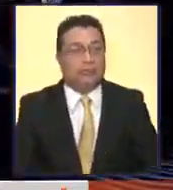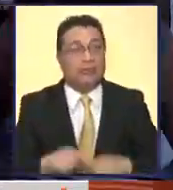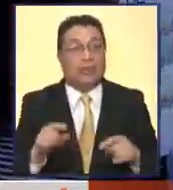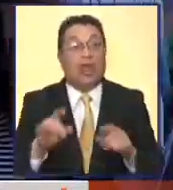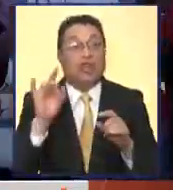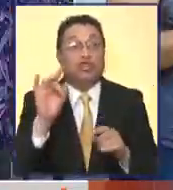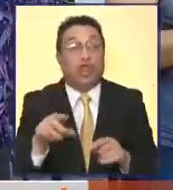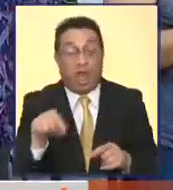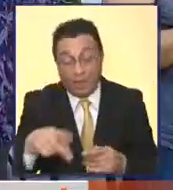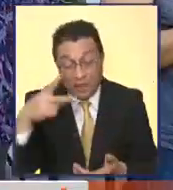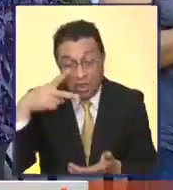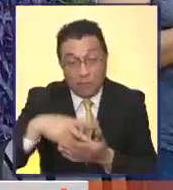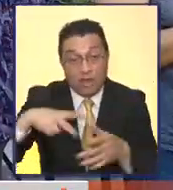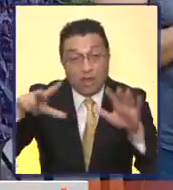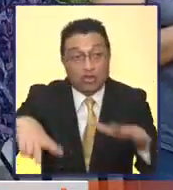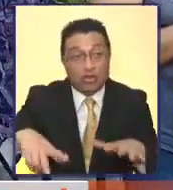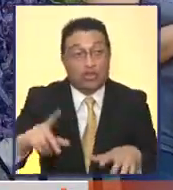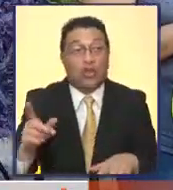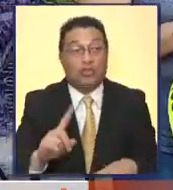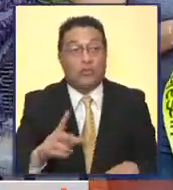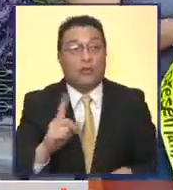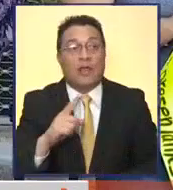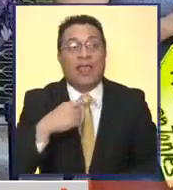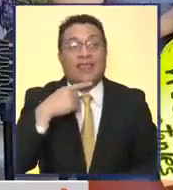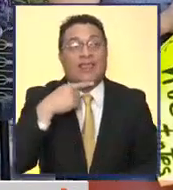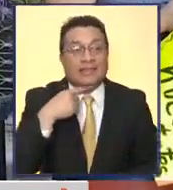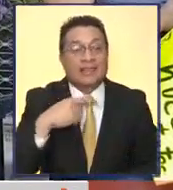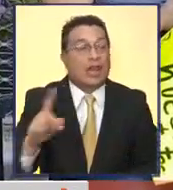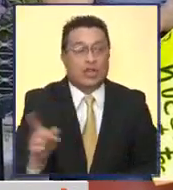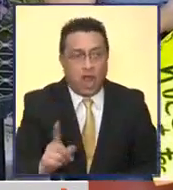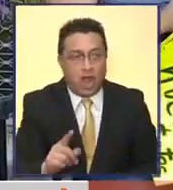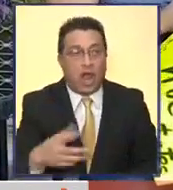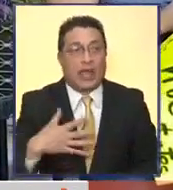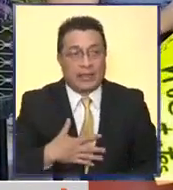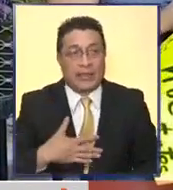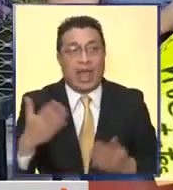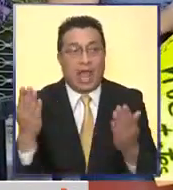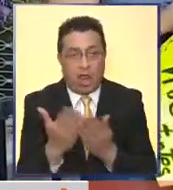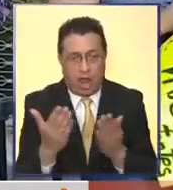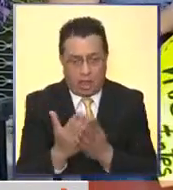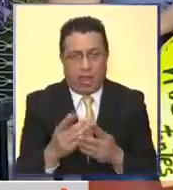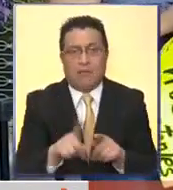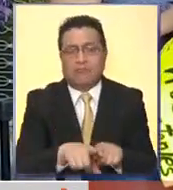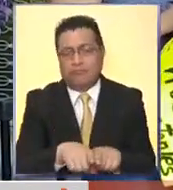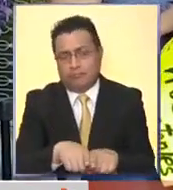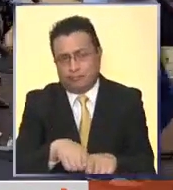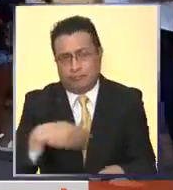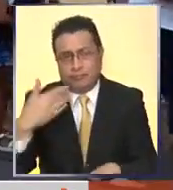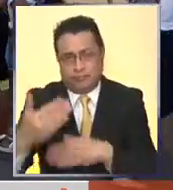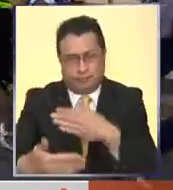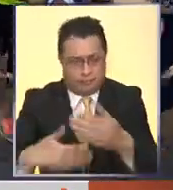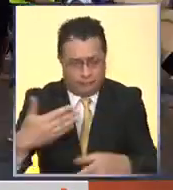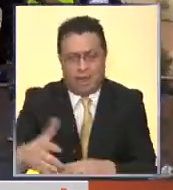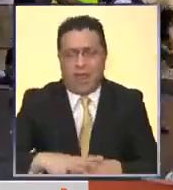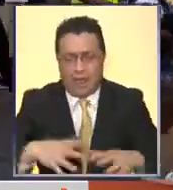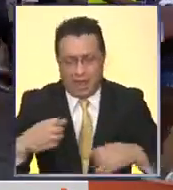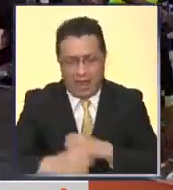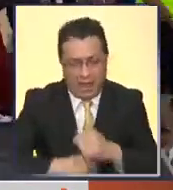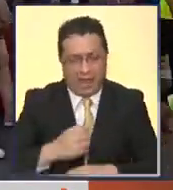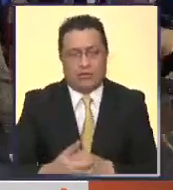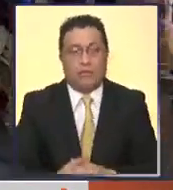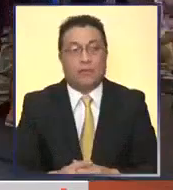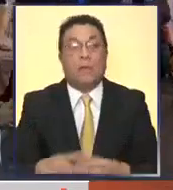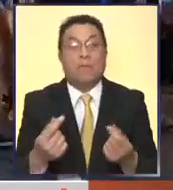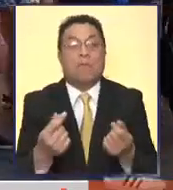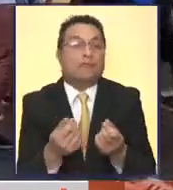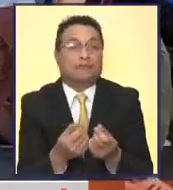año 2018, porque eso es lo que no nos interesa. Nosotros queremos colegio para rato, Antilén para rato. La falta de recursos